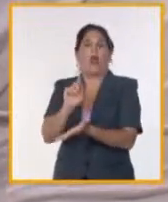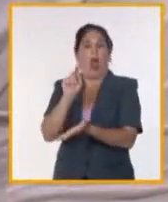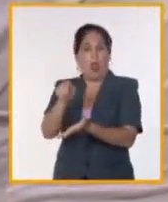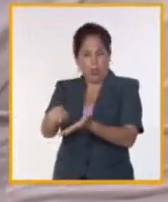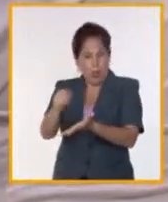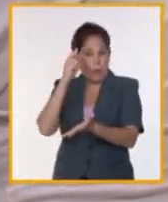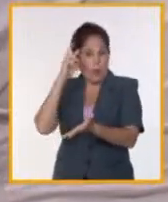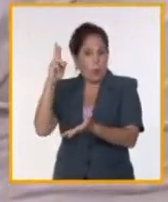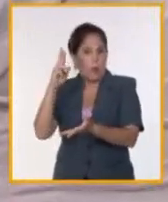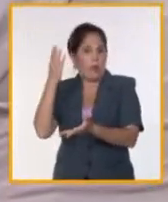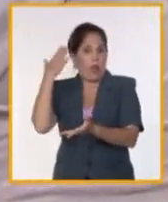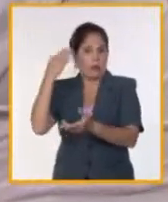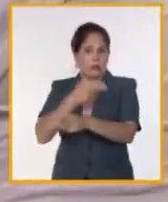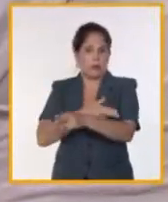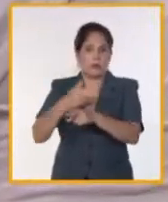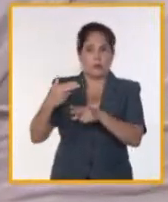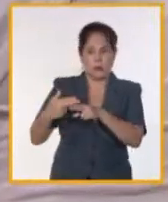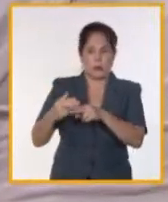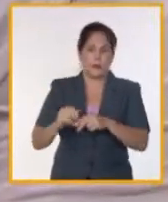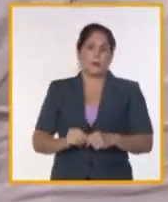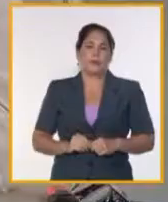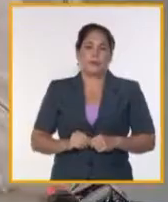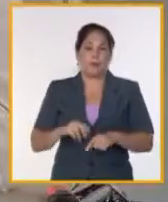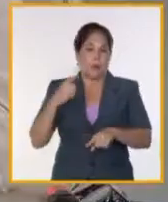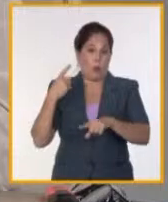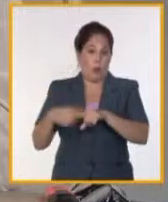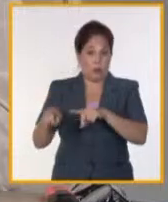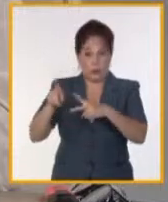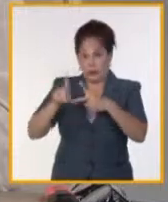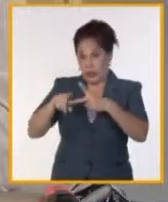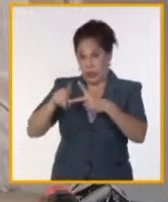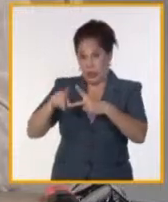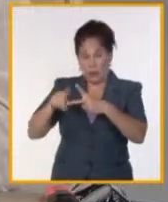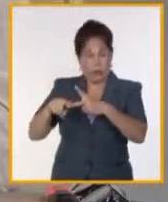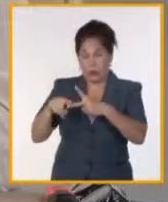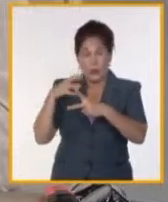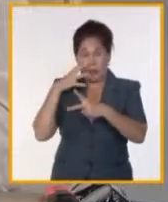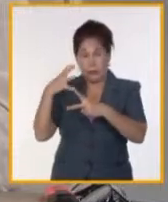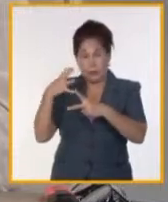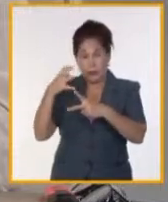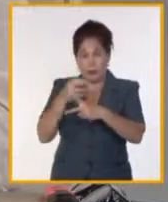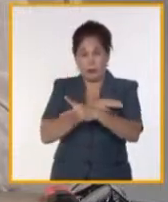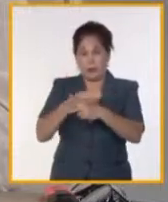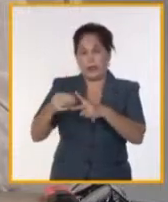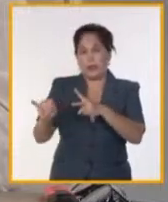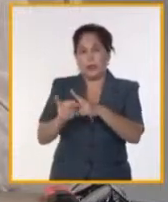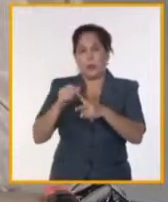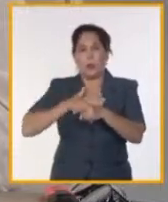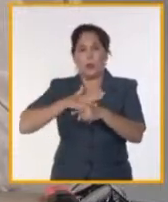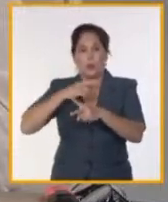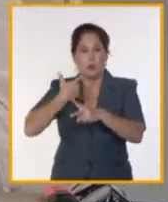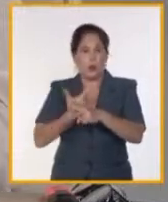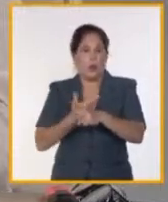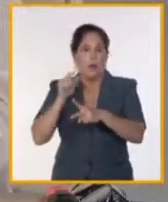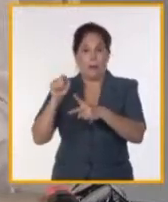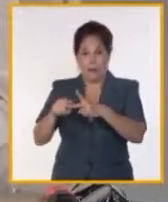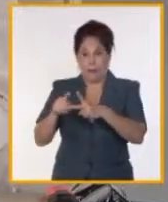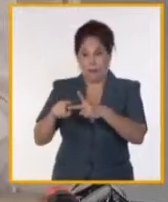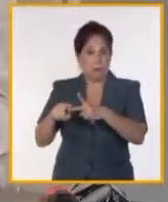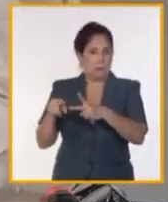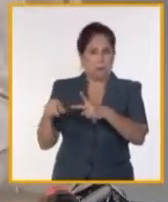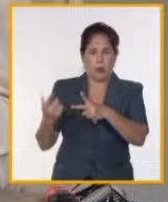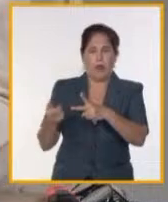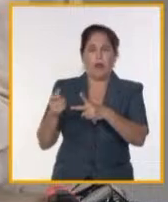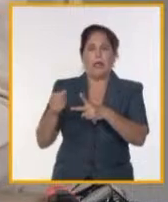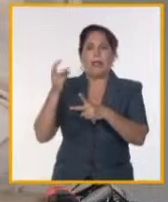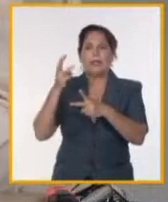ese evento de nuestra historia. Y otro pasaje que también forma parte de nuestra identidad cultural es que de las